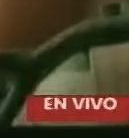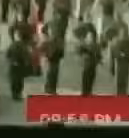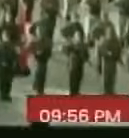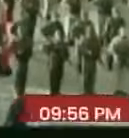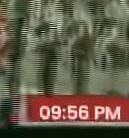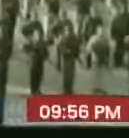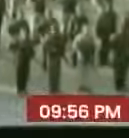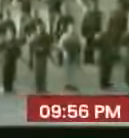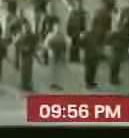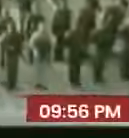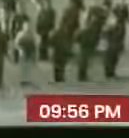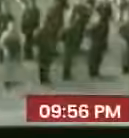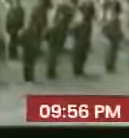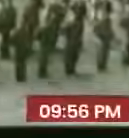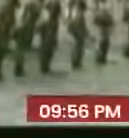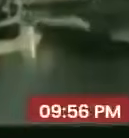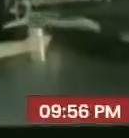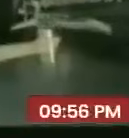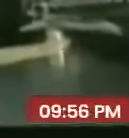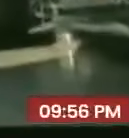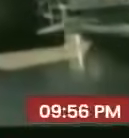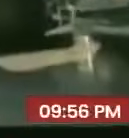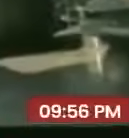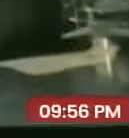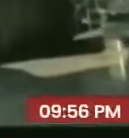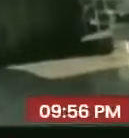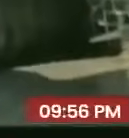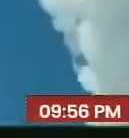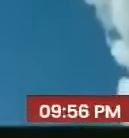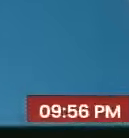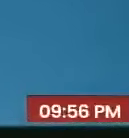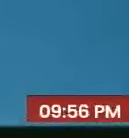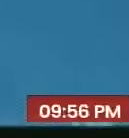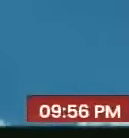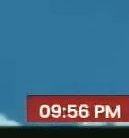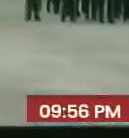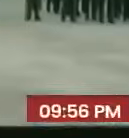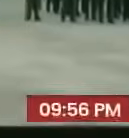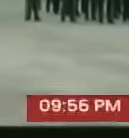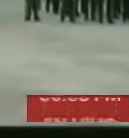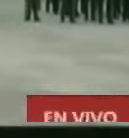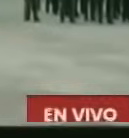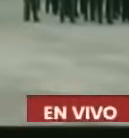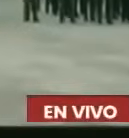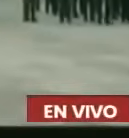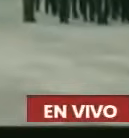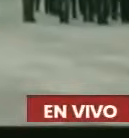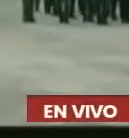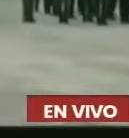cuna de la revolución y de la aviación militar bolivariana.